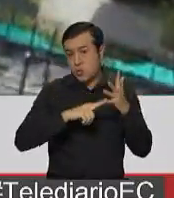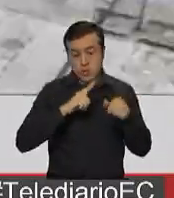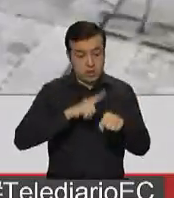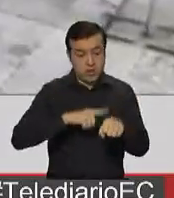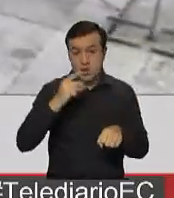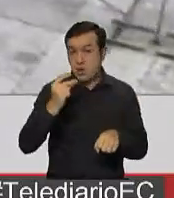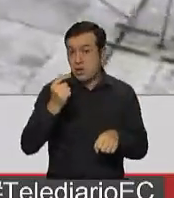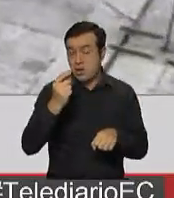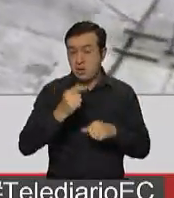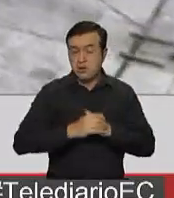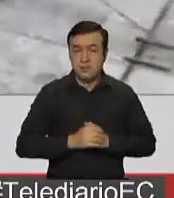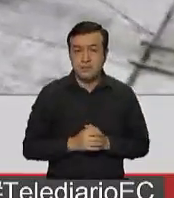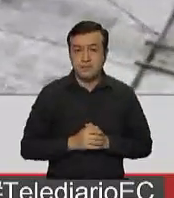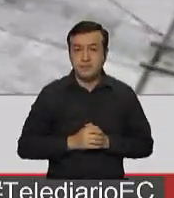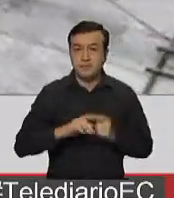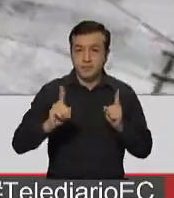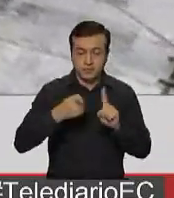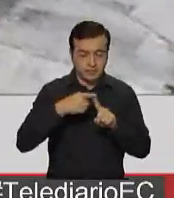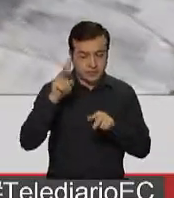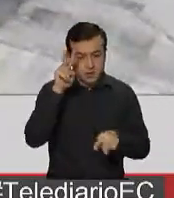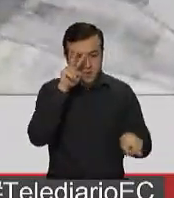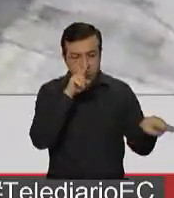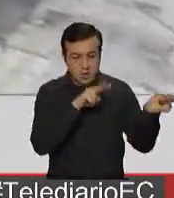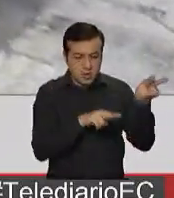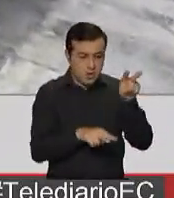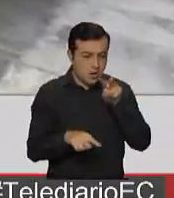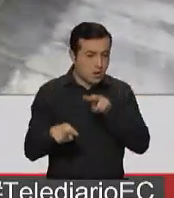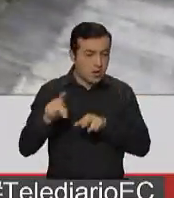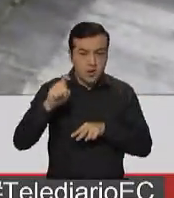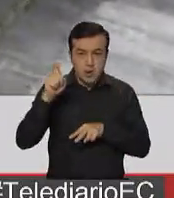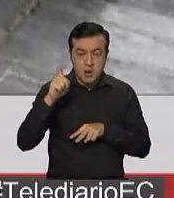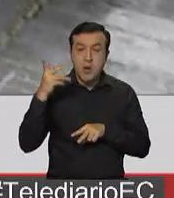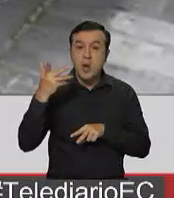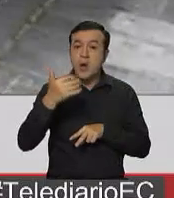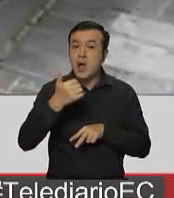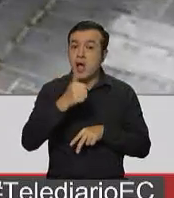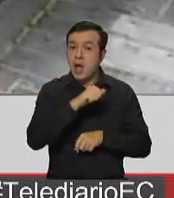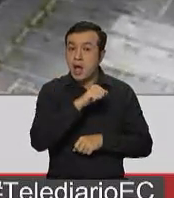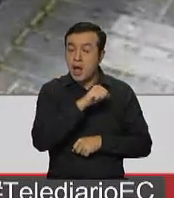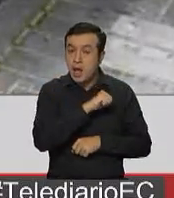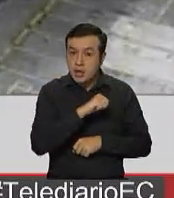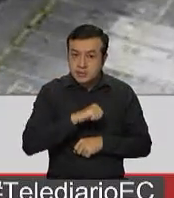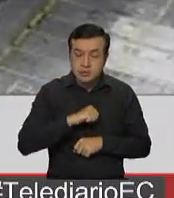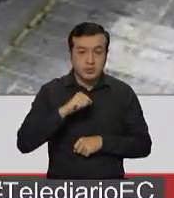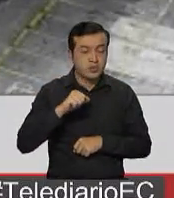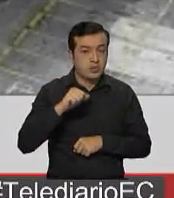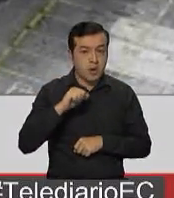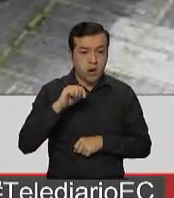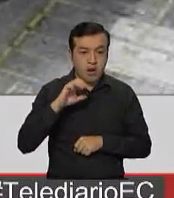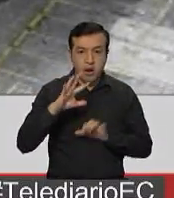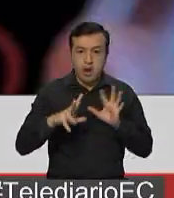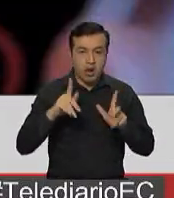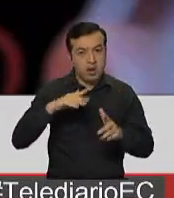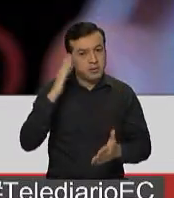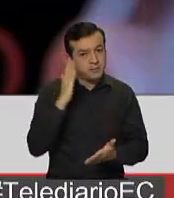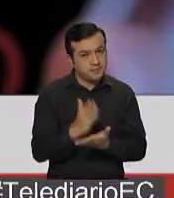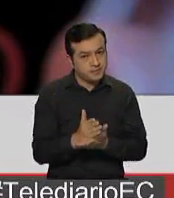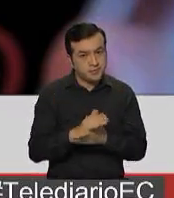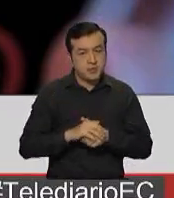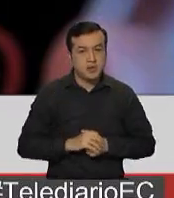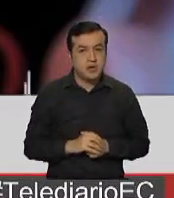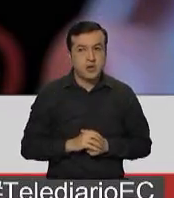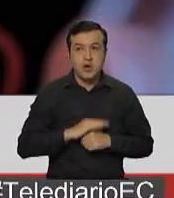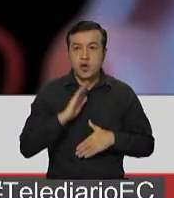plazo. Esa es una primera mirada de lo que corresponde hacer con una actitud de cero tolerancia a la corrupción. Todas